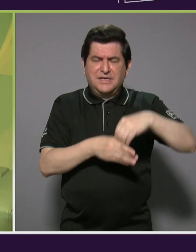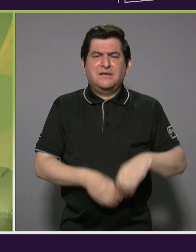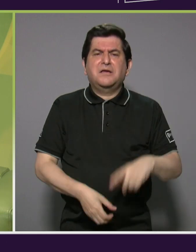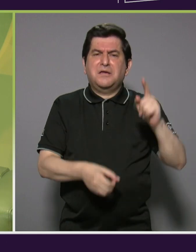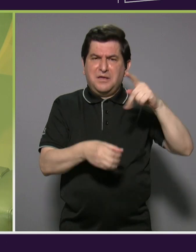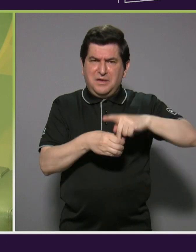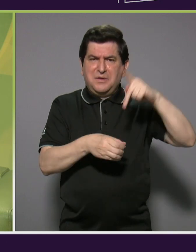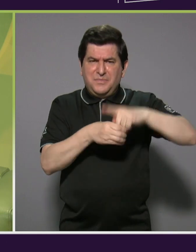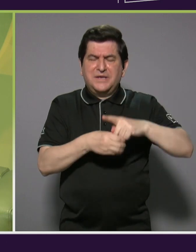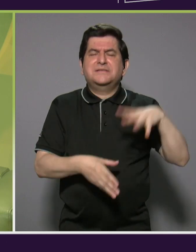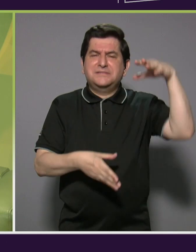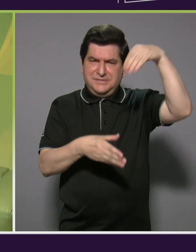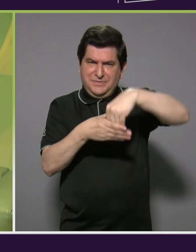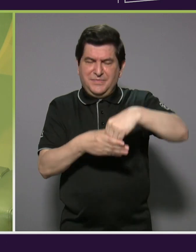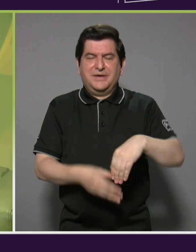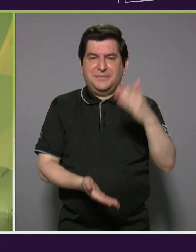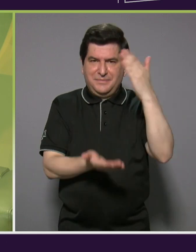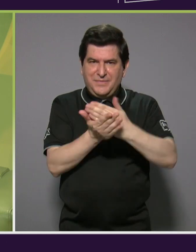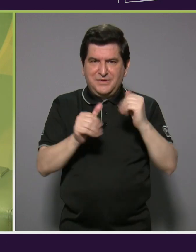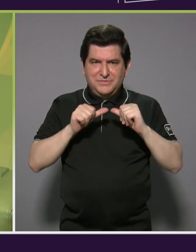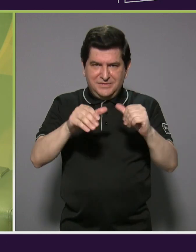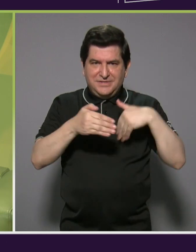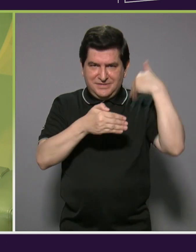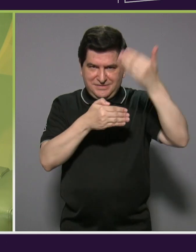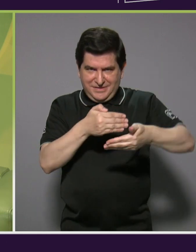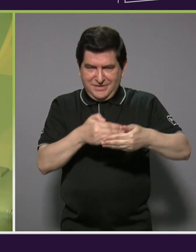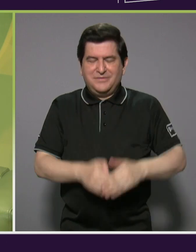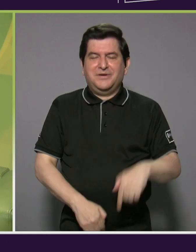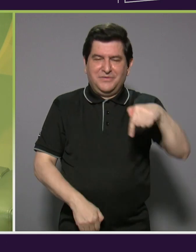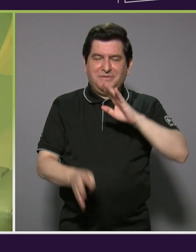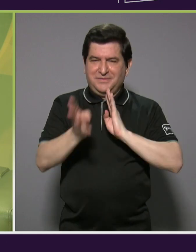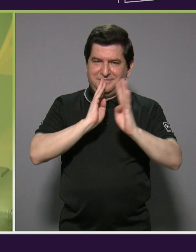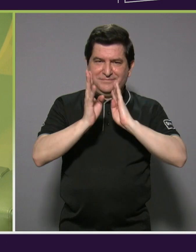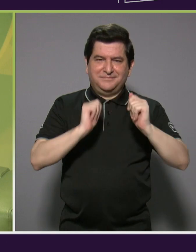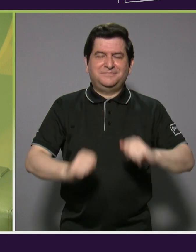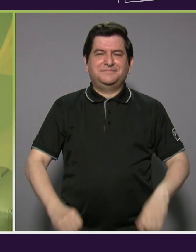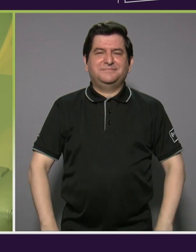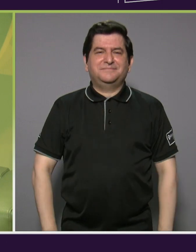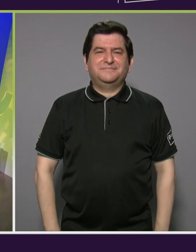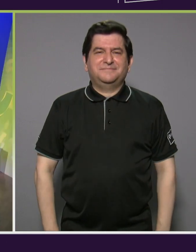involucrarnos más con la inclusión. Vamos a un corte y ya pronto regresamos con más de esta conversación.